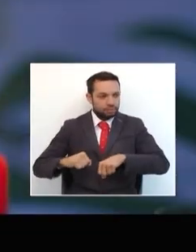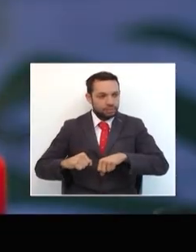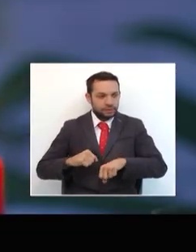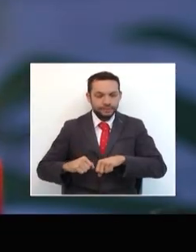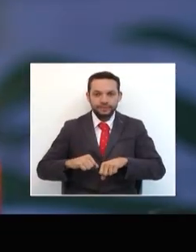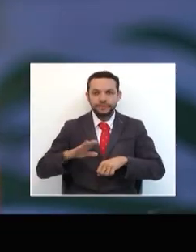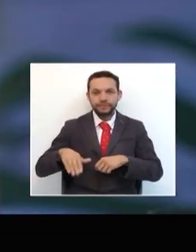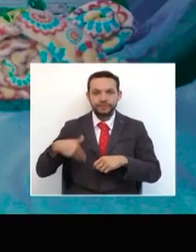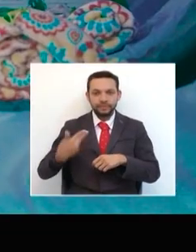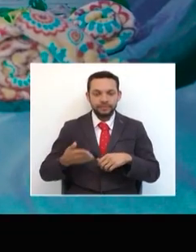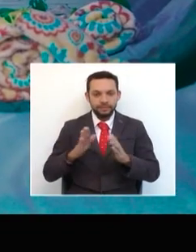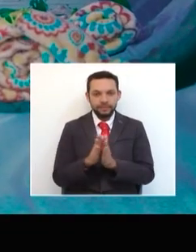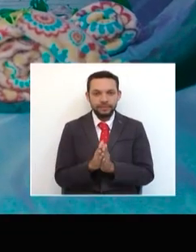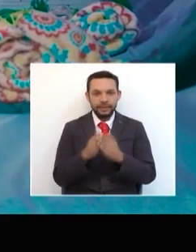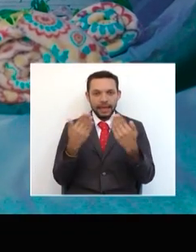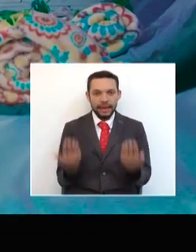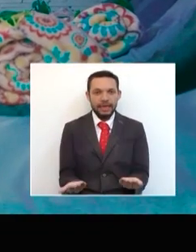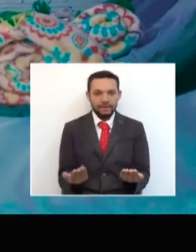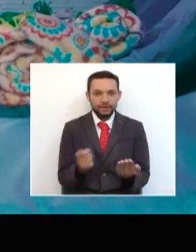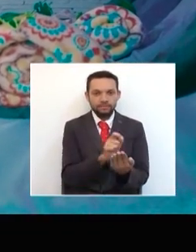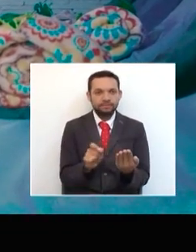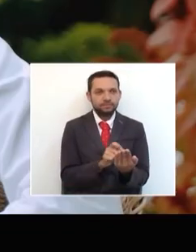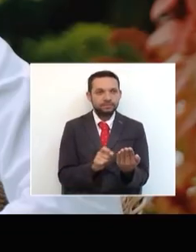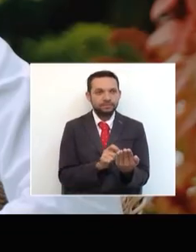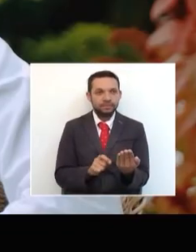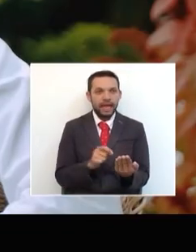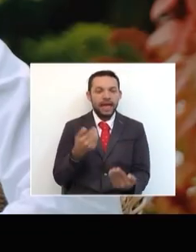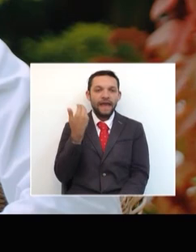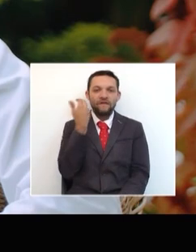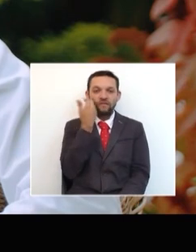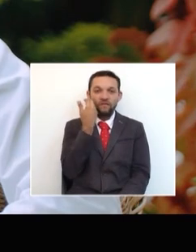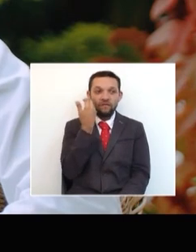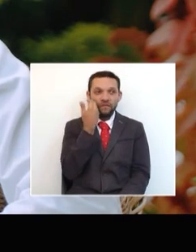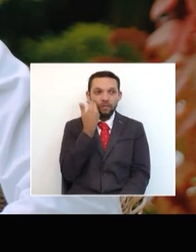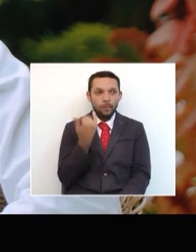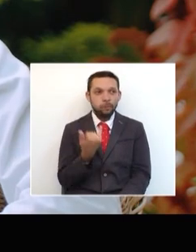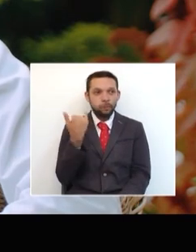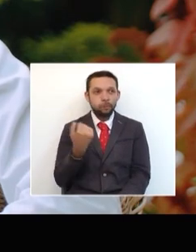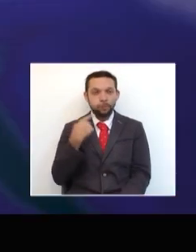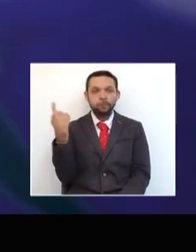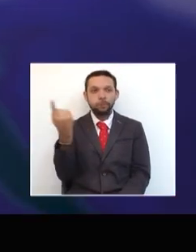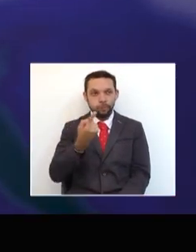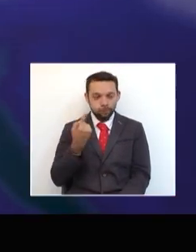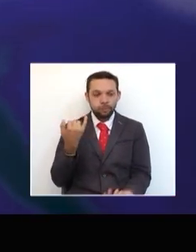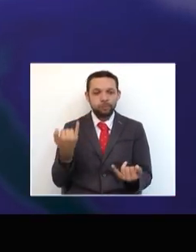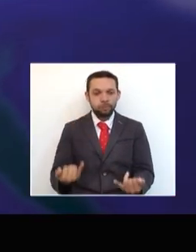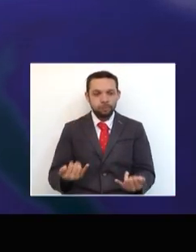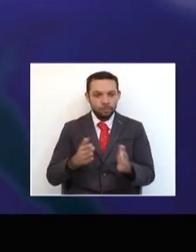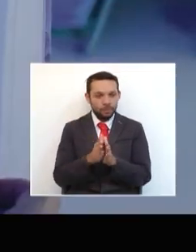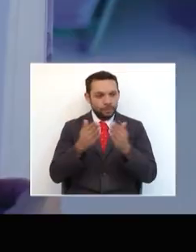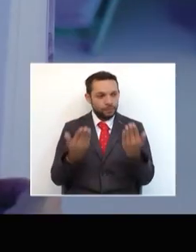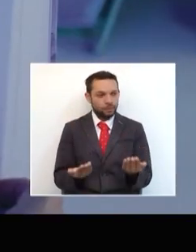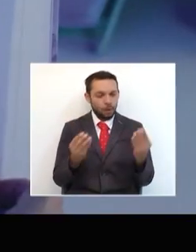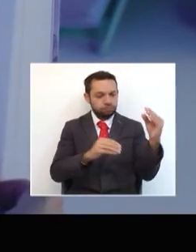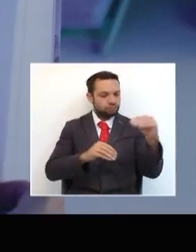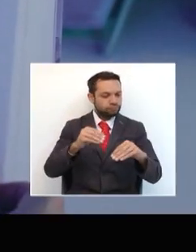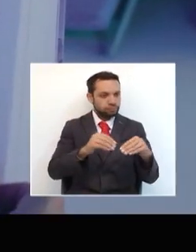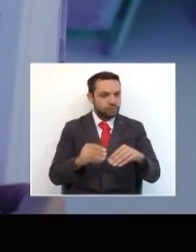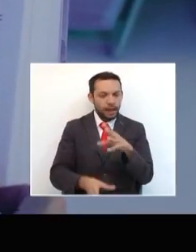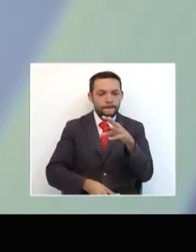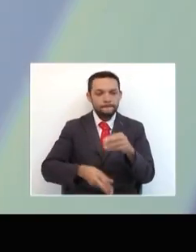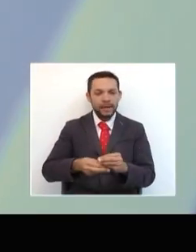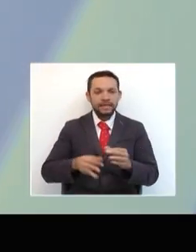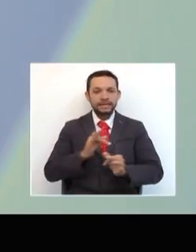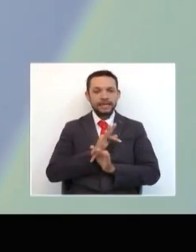Escribí un libro que se llama Las 100 enfermedades más frecuentes, pero a ese libro yo le tenía que poner el complemento terapéutico y